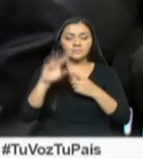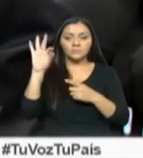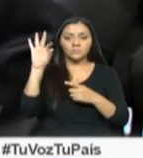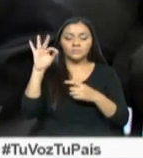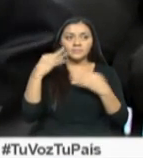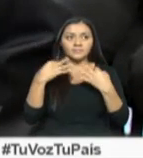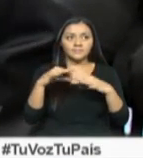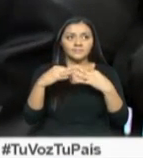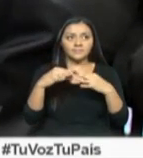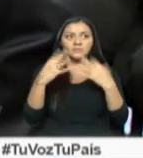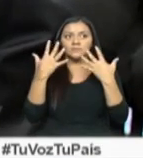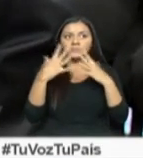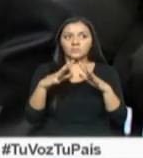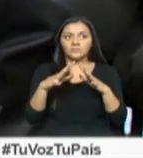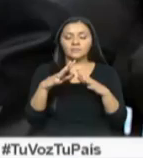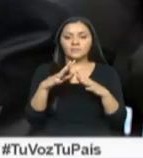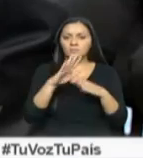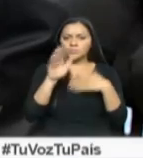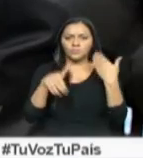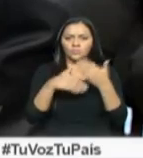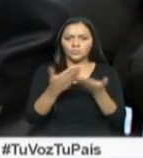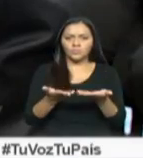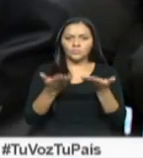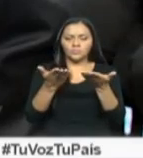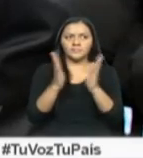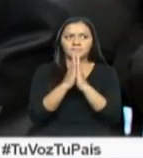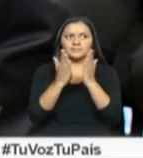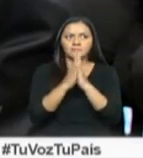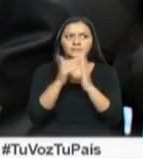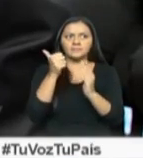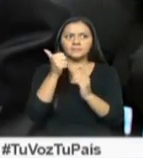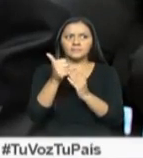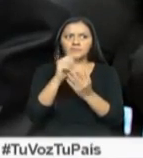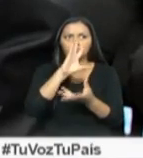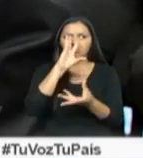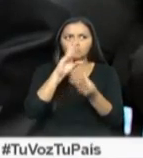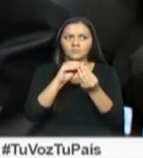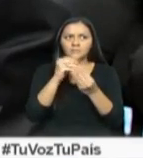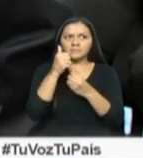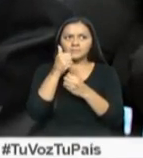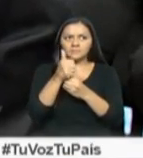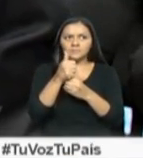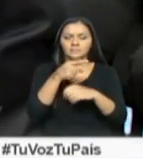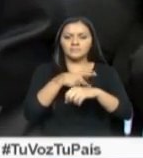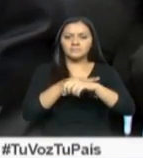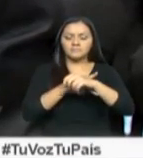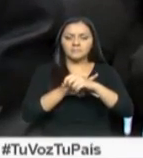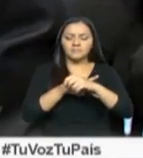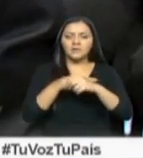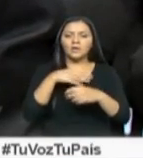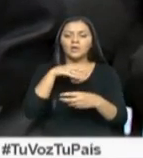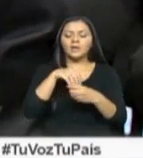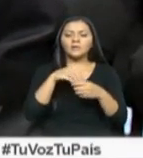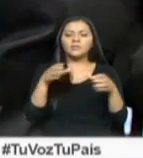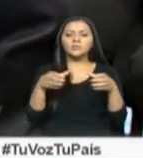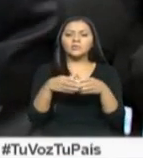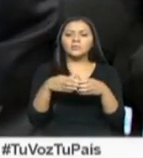Ibarra, Coca, Latacunga, Sucumbíos, Guaranda, Portoviejo, Puyo, Santa Elena, Baboyo, Maca, Zamora, San Cristóbal,